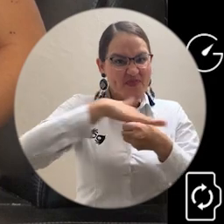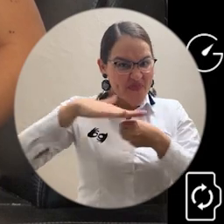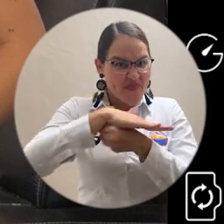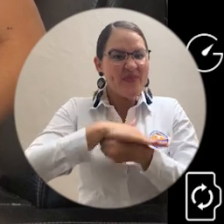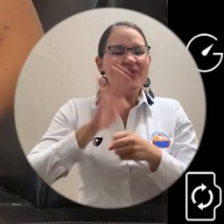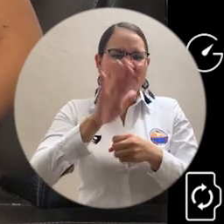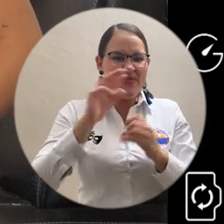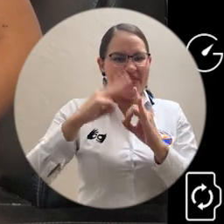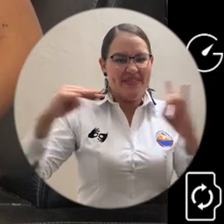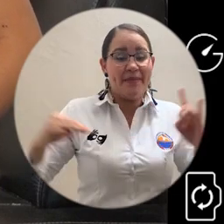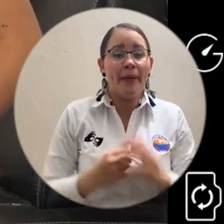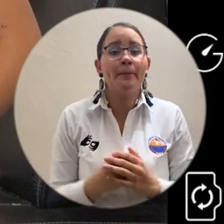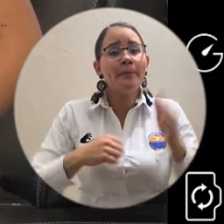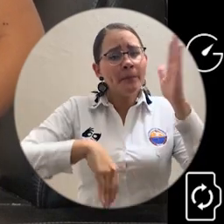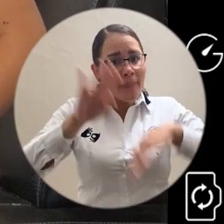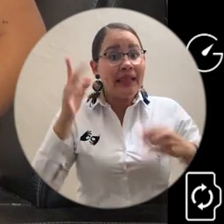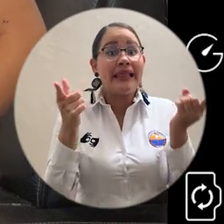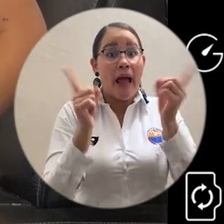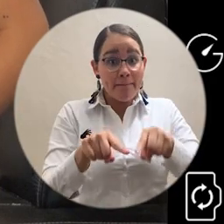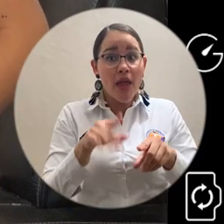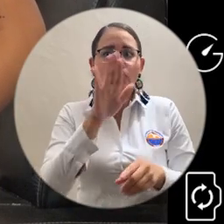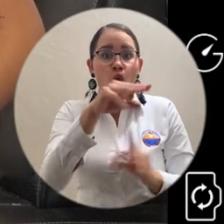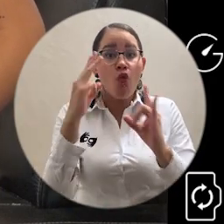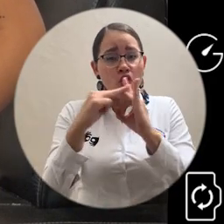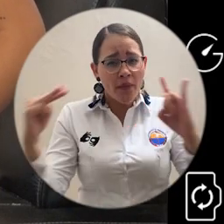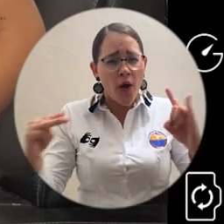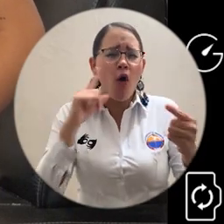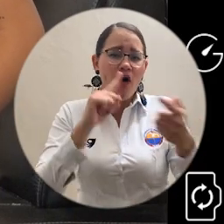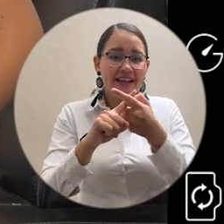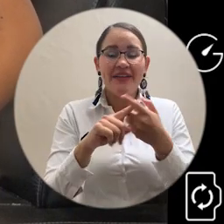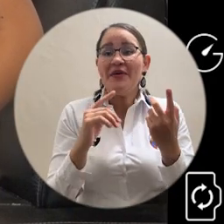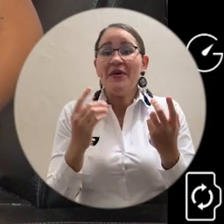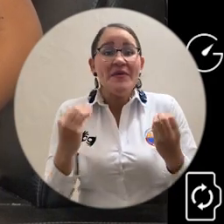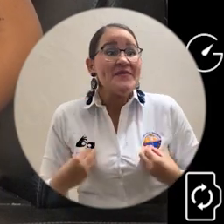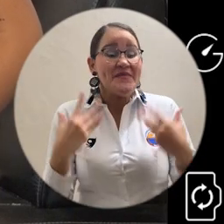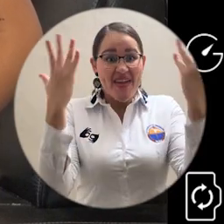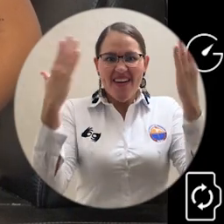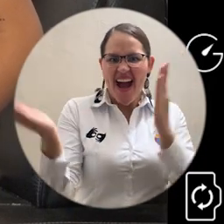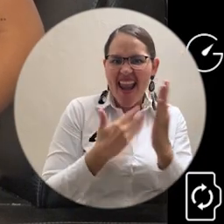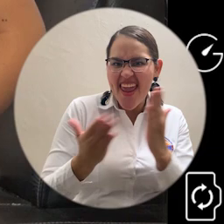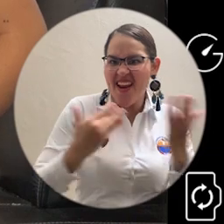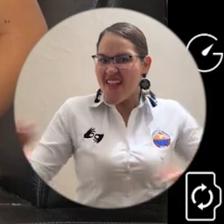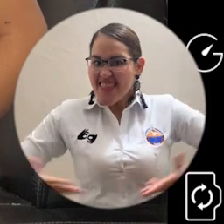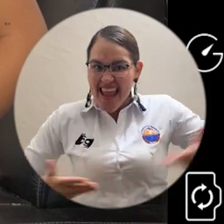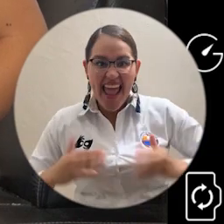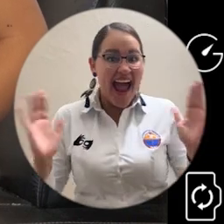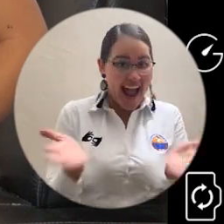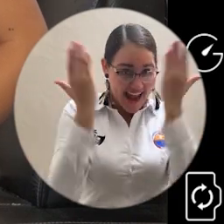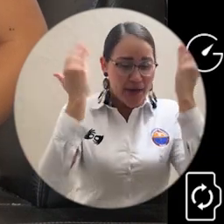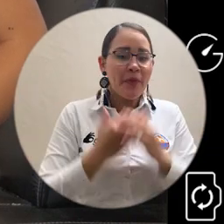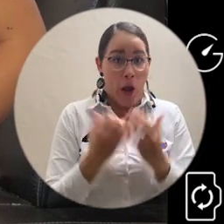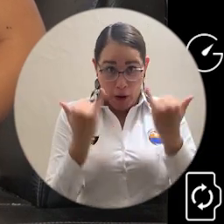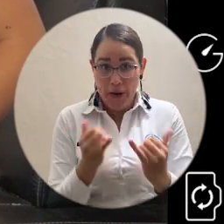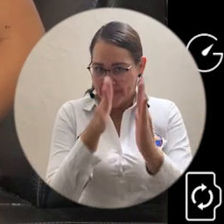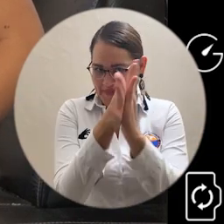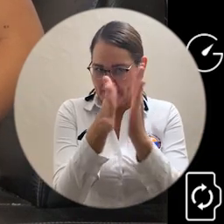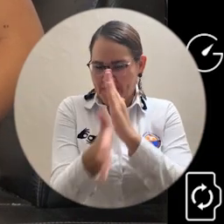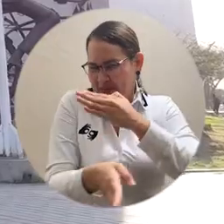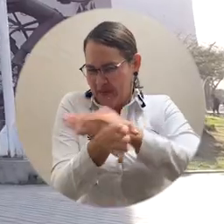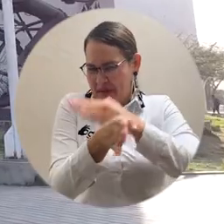como sobre la participación de Uni Magdalena en la campaña Que Vivan las Librerías. Sigamos conociendo las noticias del